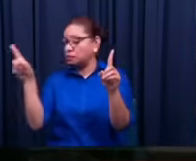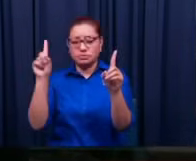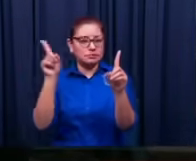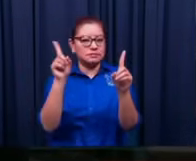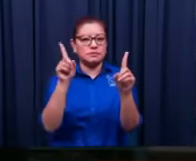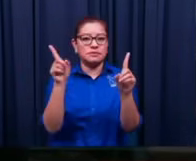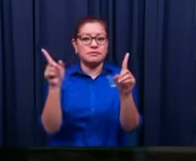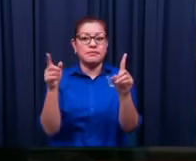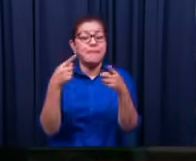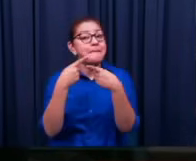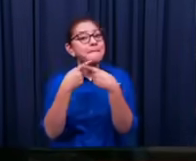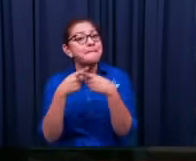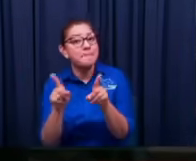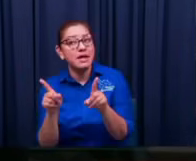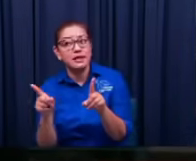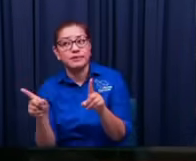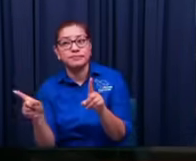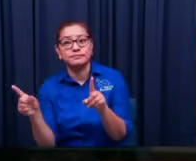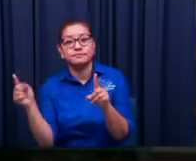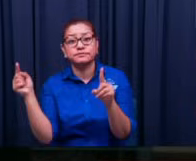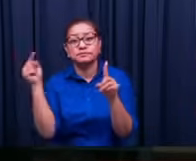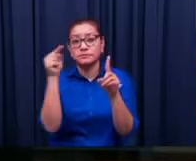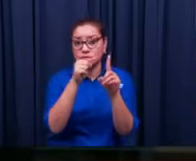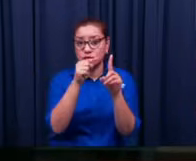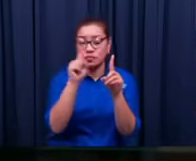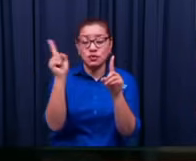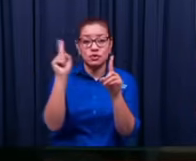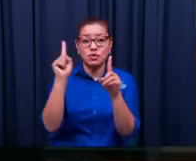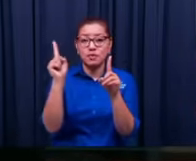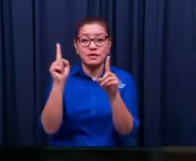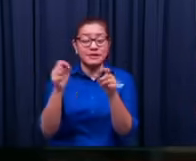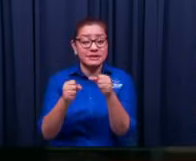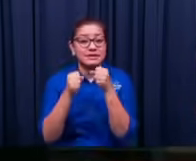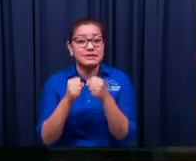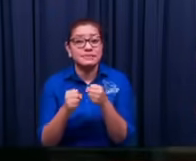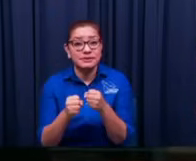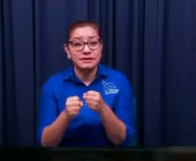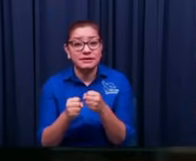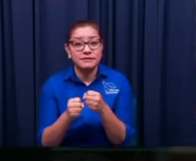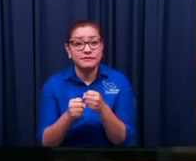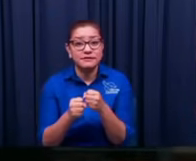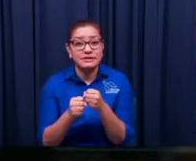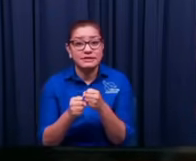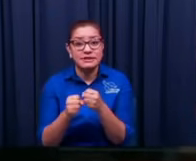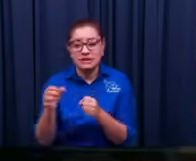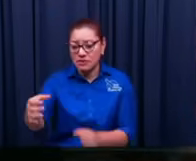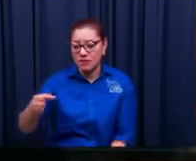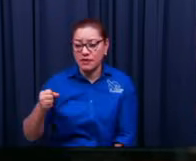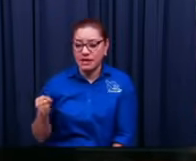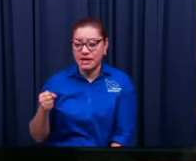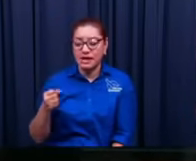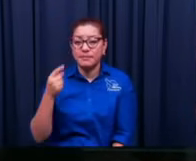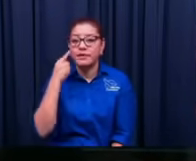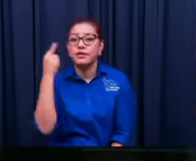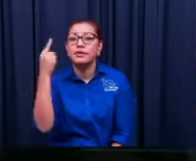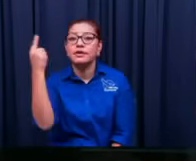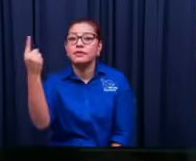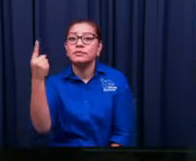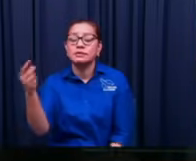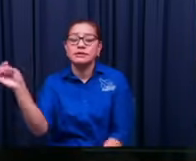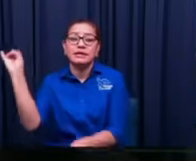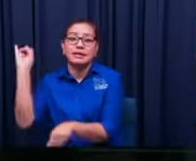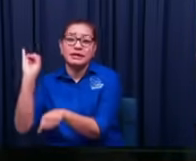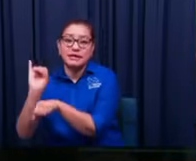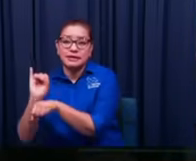tú. Pero tú no me vas a estorbar para buscar a Dios. Yo no te voy a obligar jamás a que vayas a la